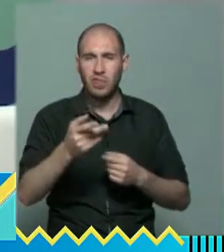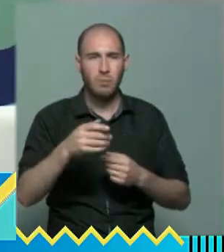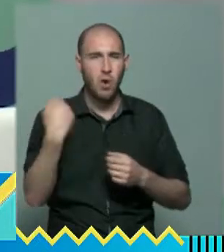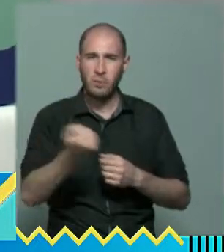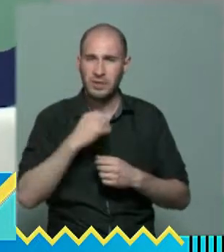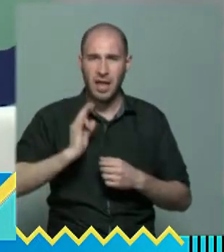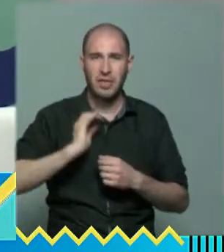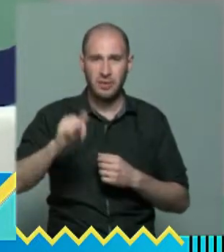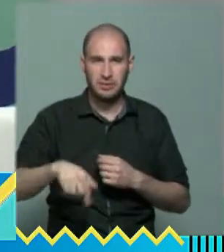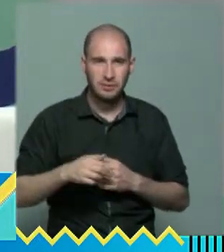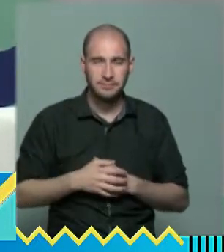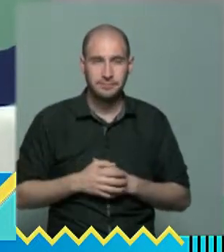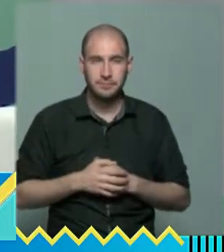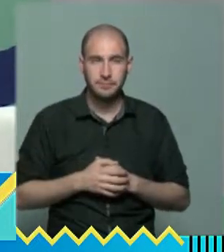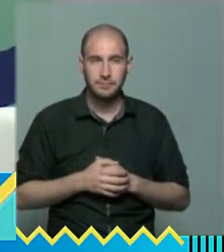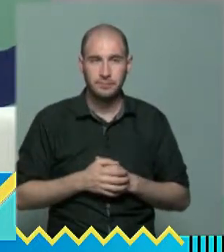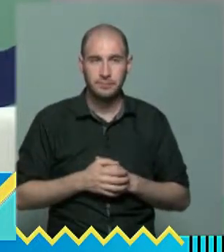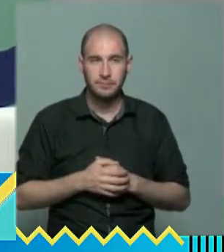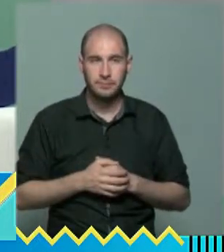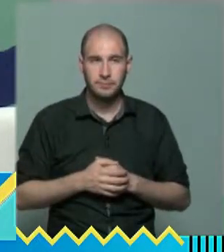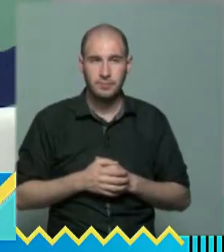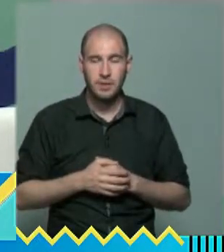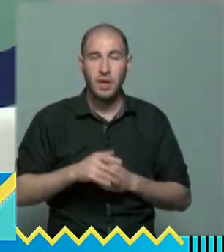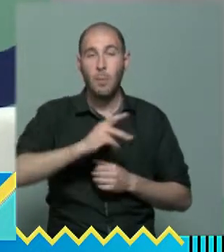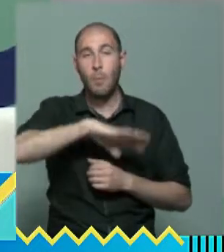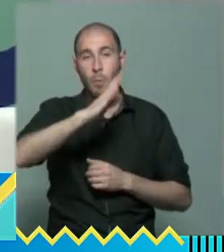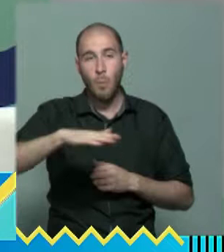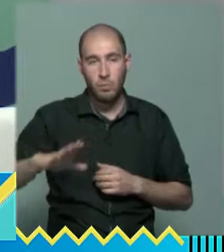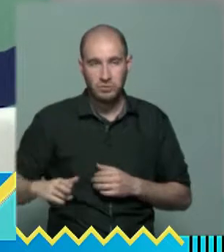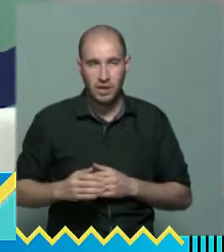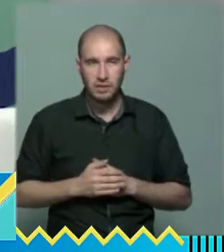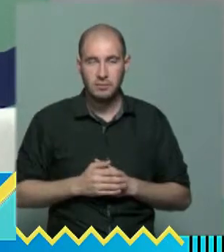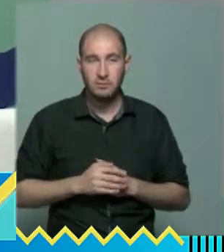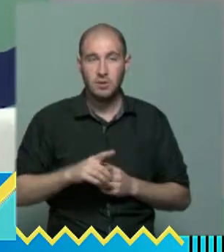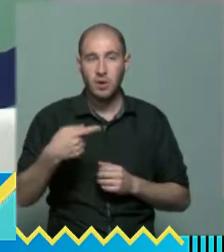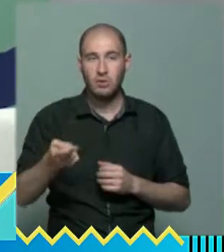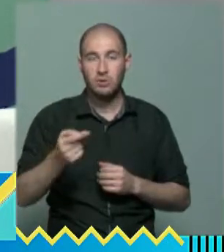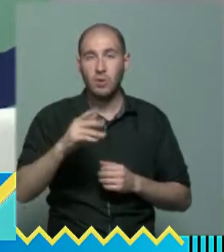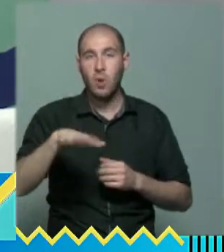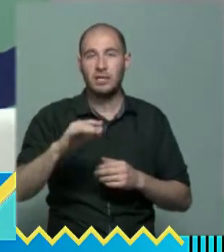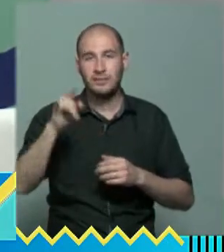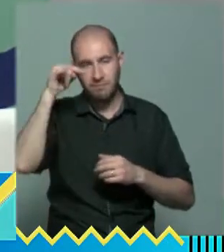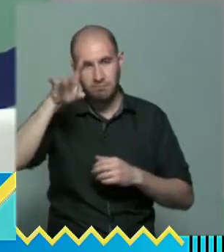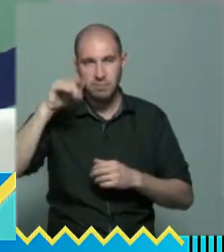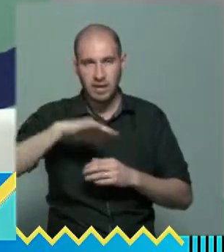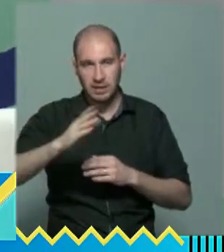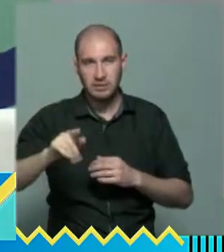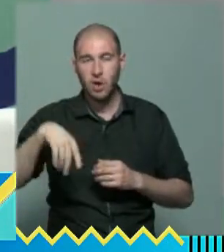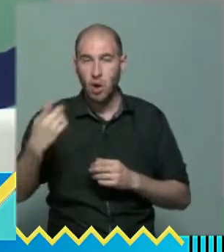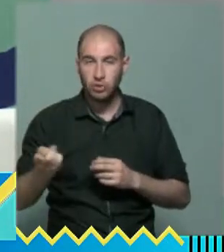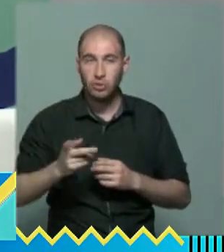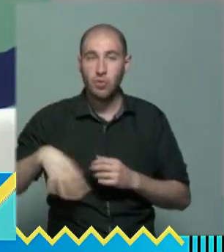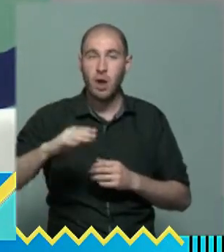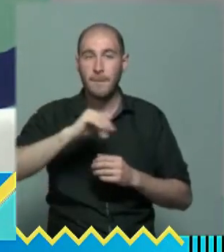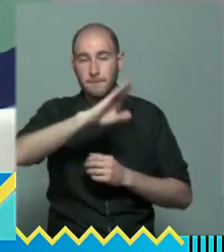relevantes. Este año, el de la cordillera y el de la Cuesta de los Terneros, ¿no es cierto? Y otro más en la